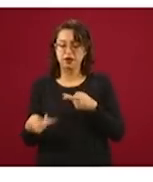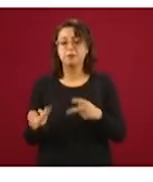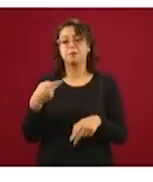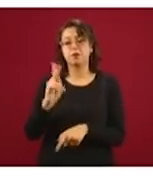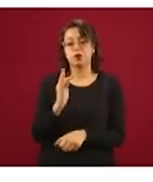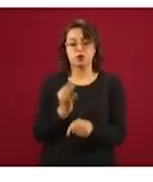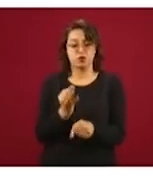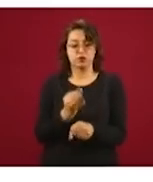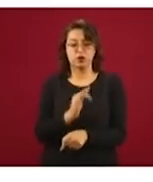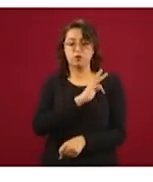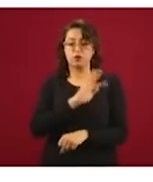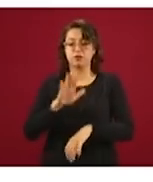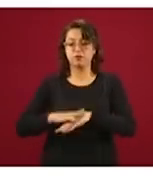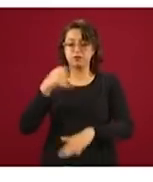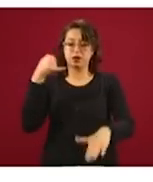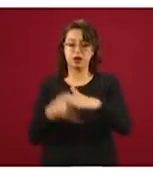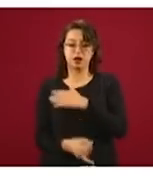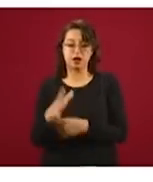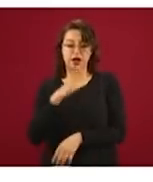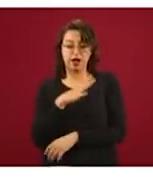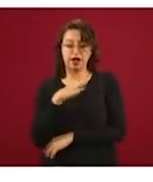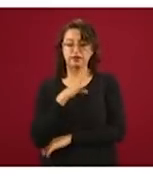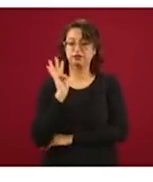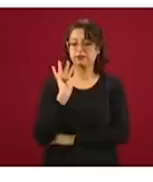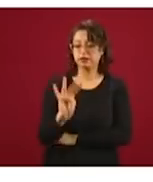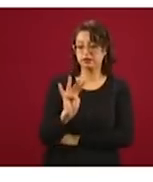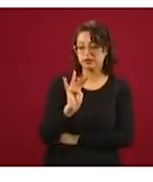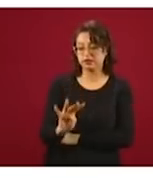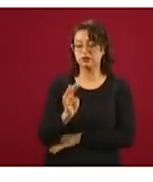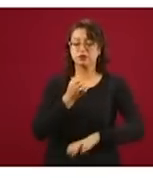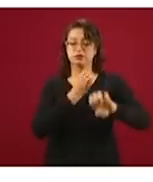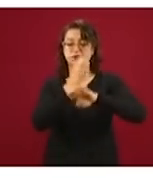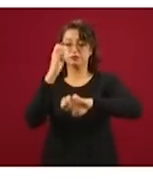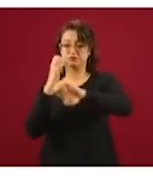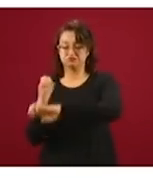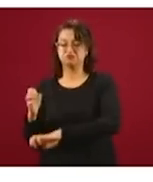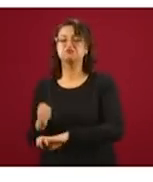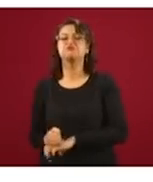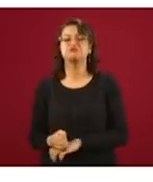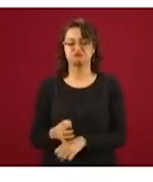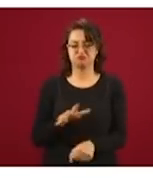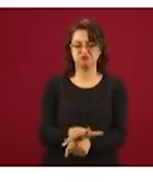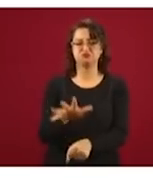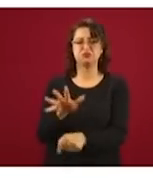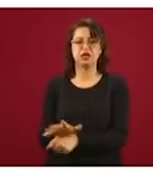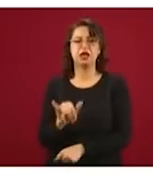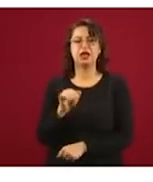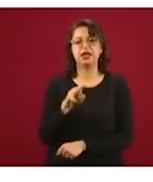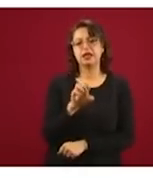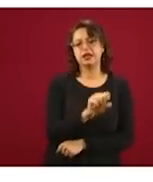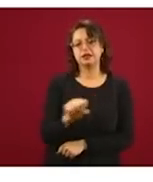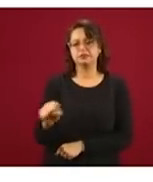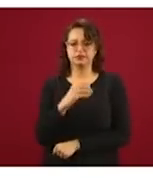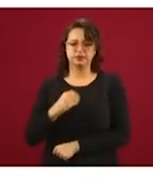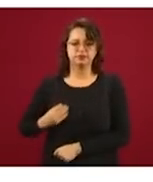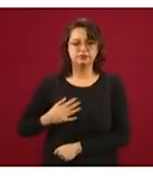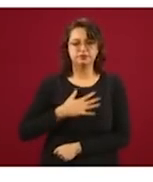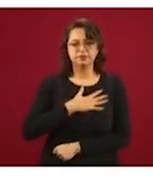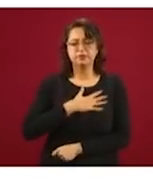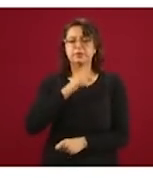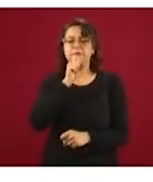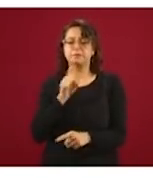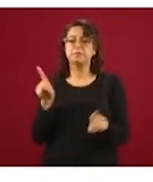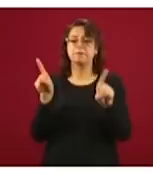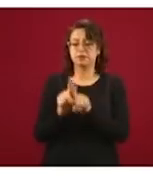se ve en el mapa, 19 estados tienen IMSS-Bienestar y hay distintas operaciones